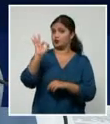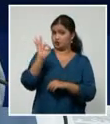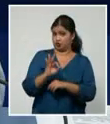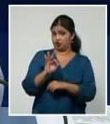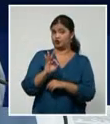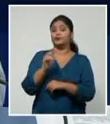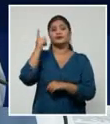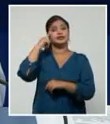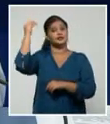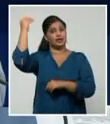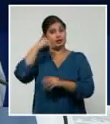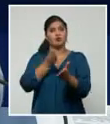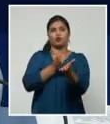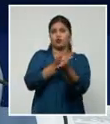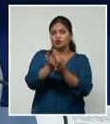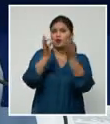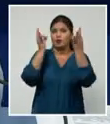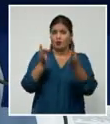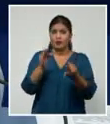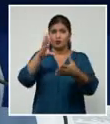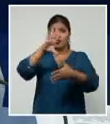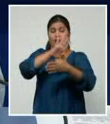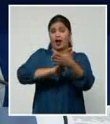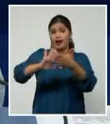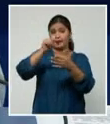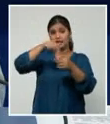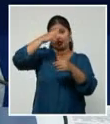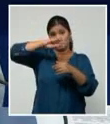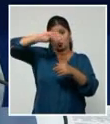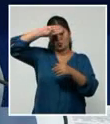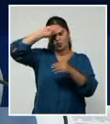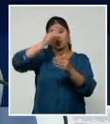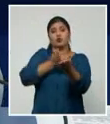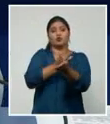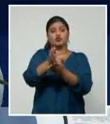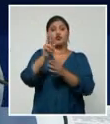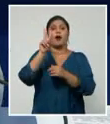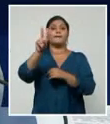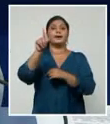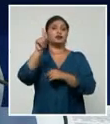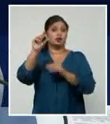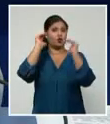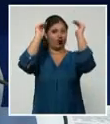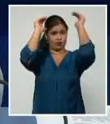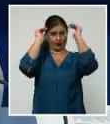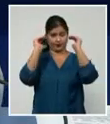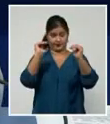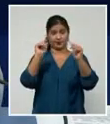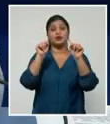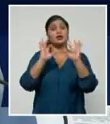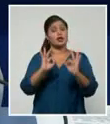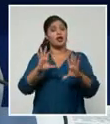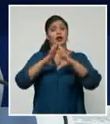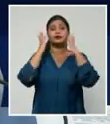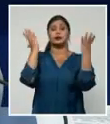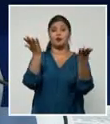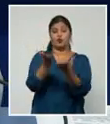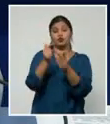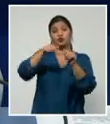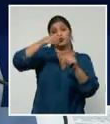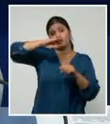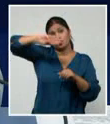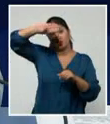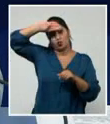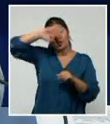mantengamos lugar 21 de la región de las américas 111 del mundo pero para cubas para los